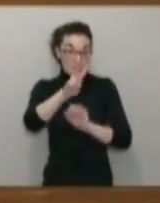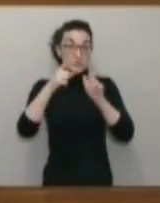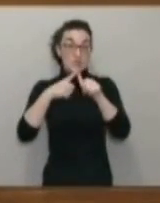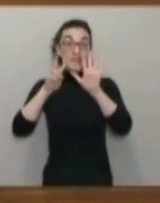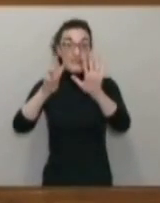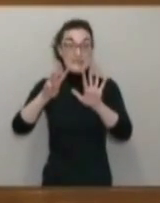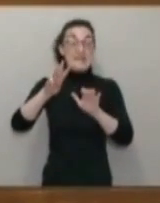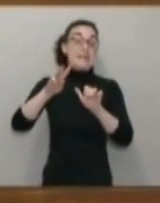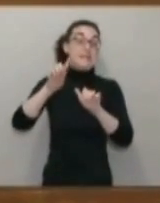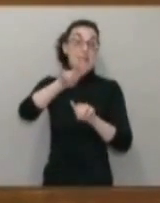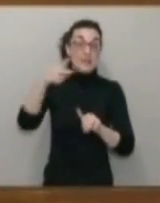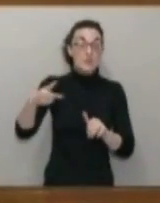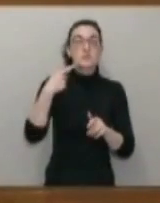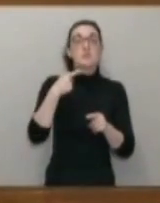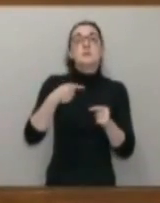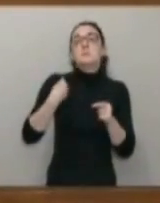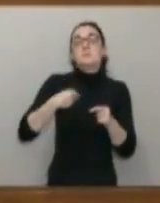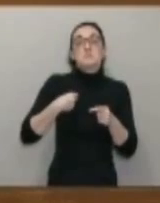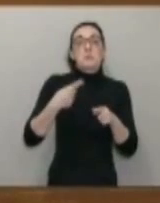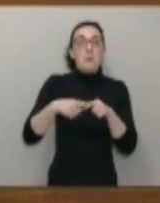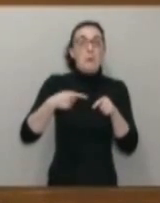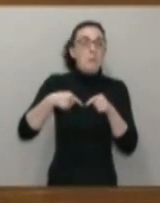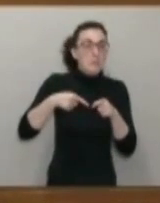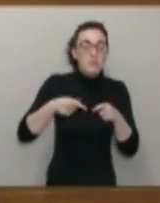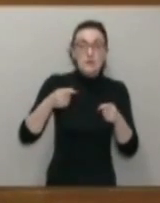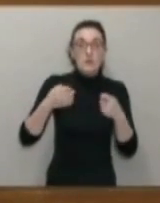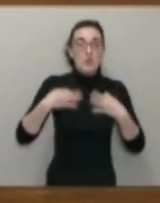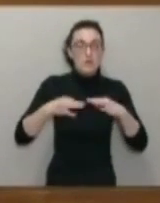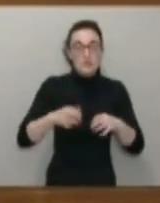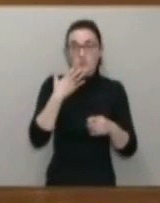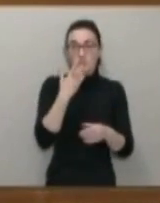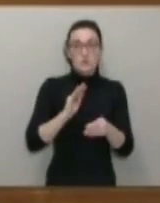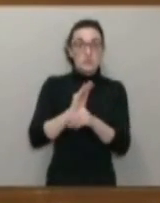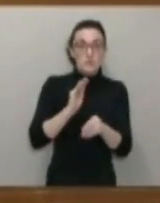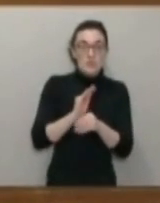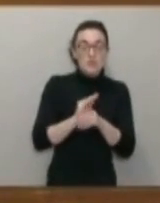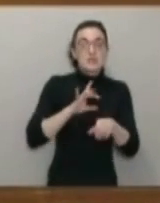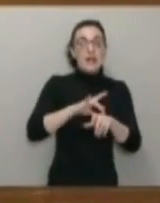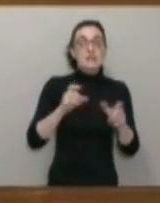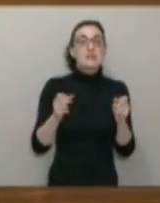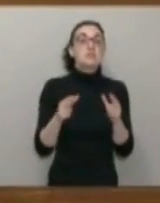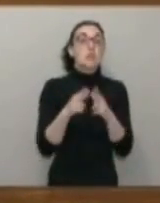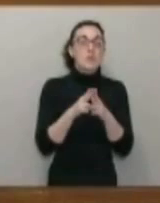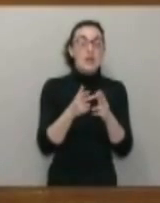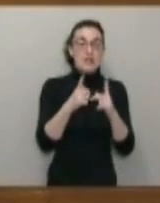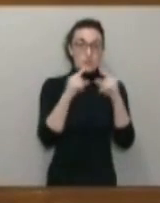103.276 euros, se refiere a transferencias corrientes que el CES transfiere en concepto de subvenciones a los agentes sociales asturianos.